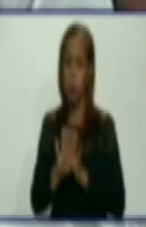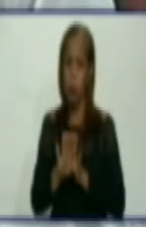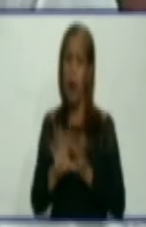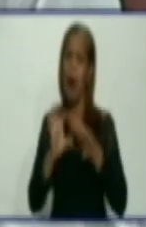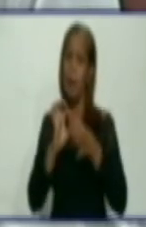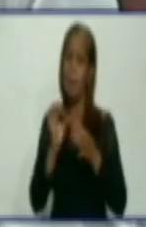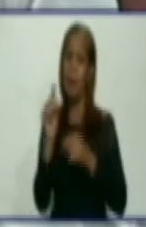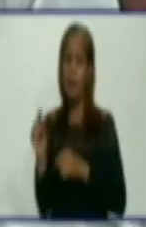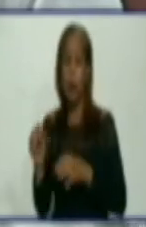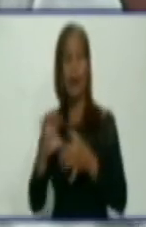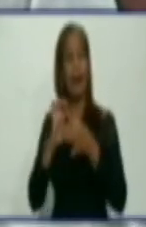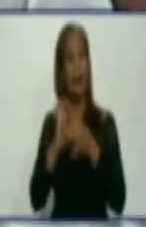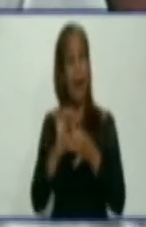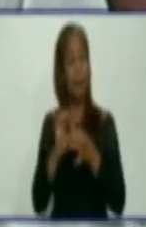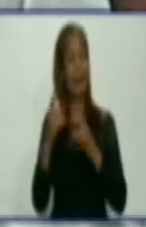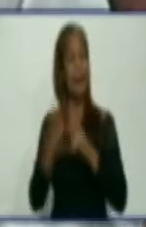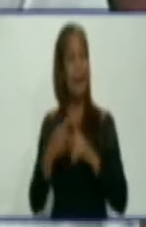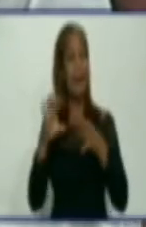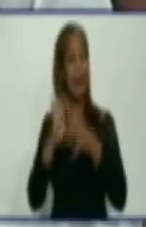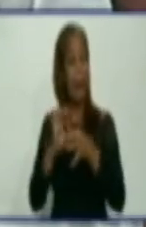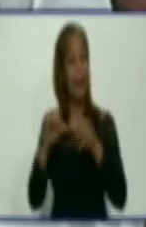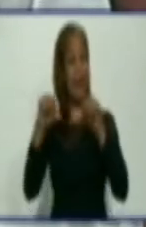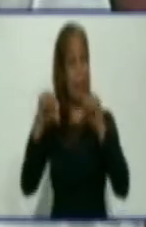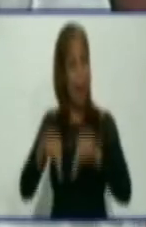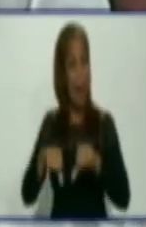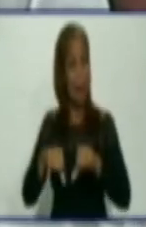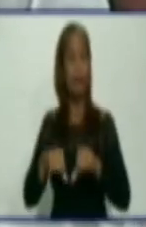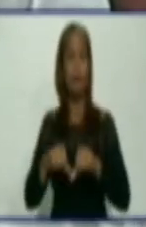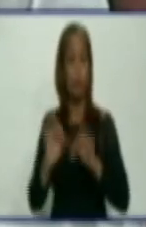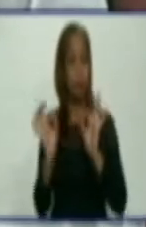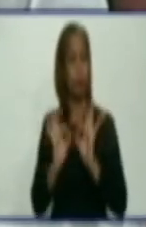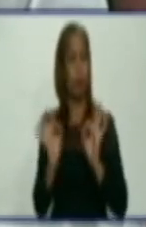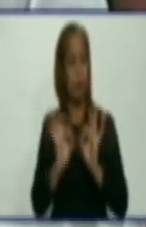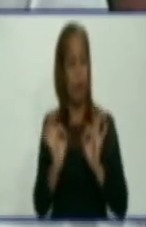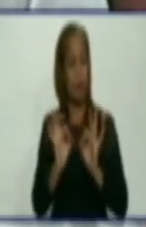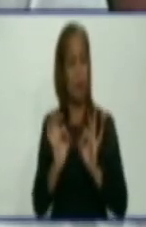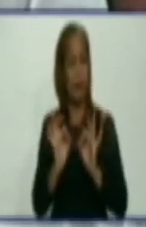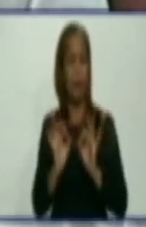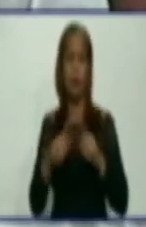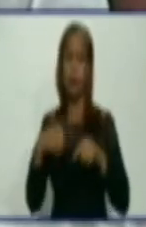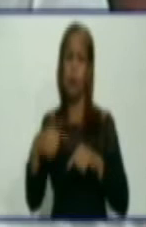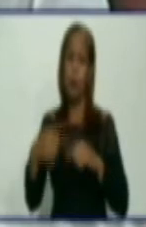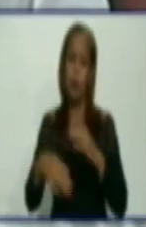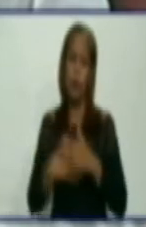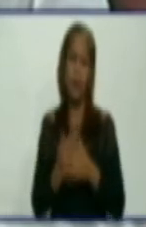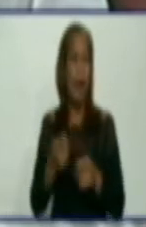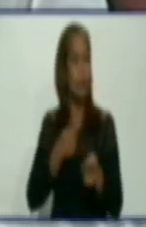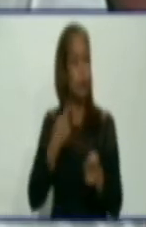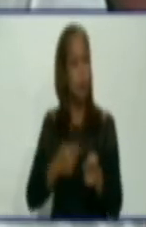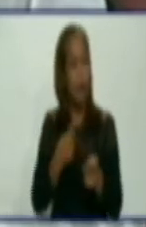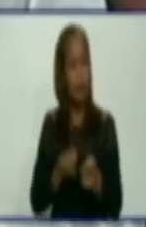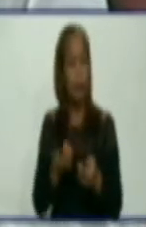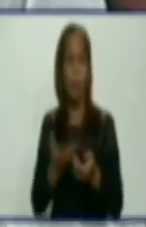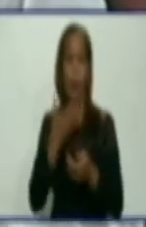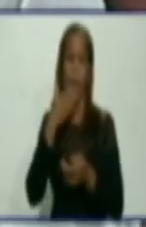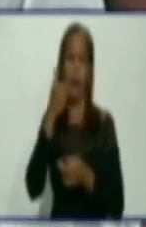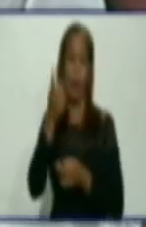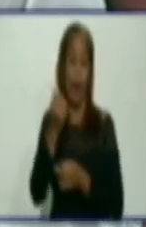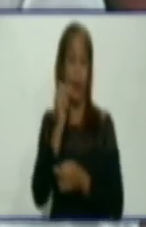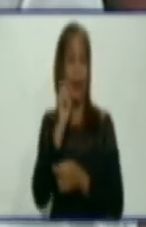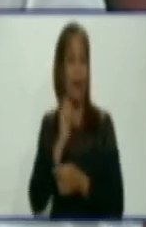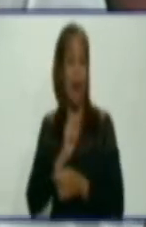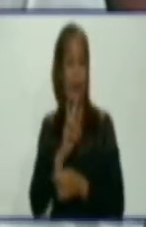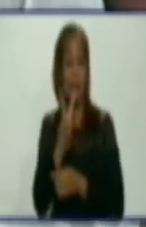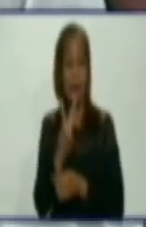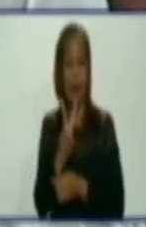críticos. Si todos los días siempre estamos enfrentando, luchando por salvarle la vida a un grupo de personas. Y mientras eso esté